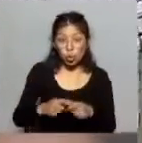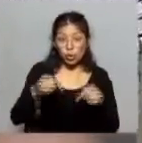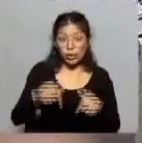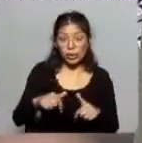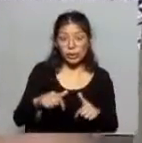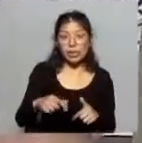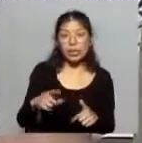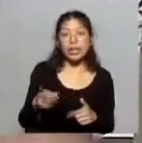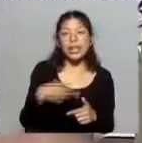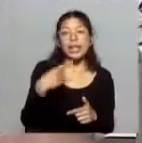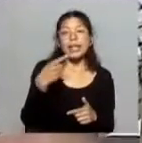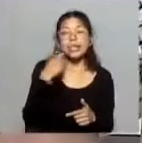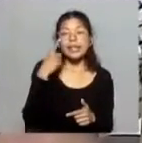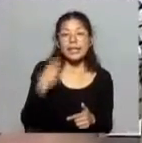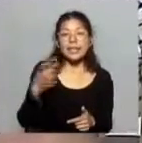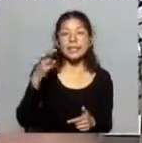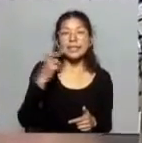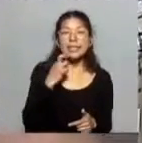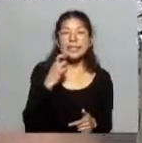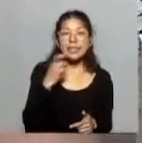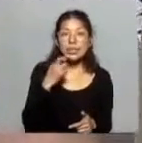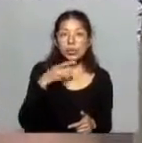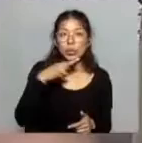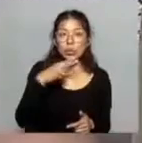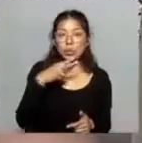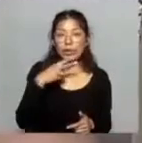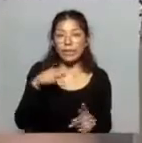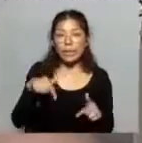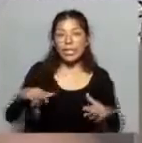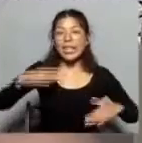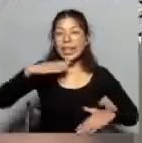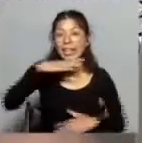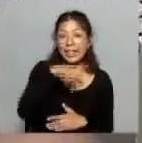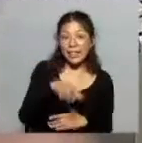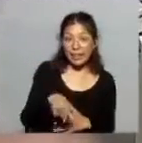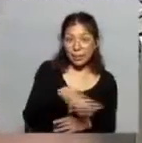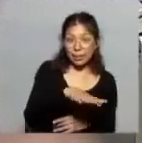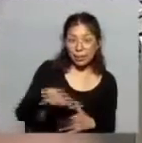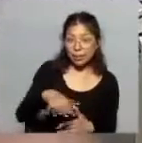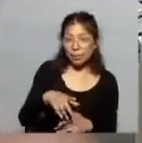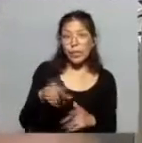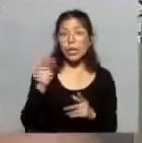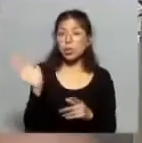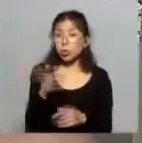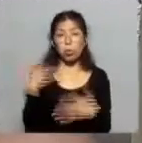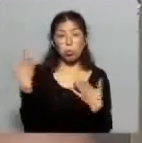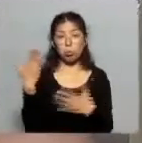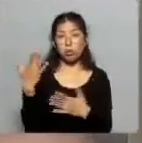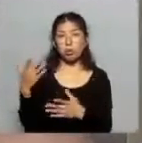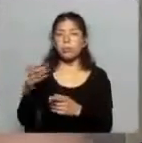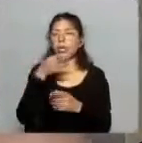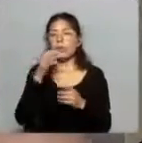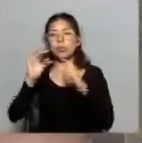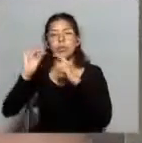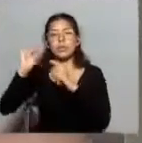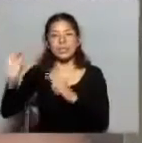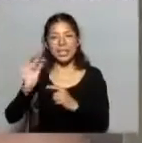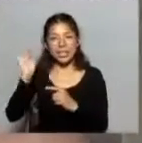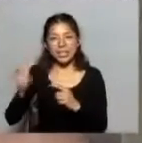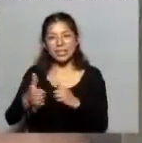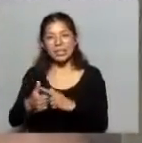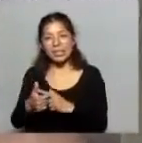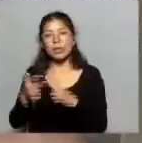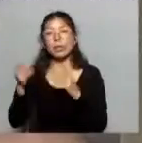de libertador General San Martín donde van a poder acceder no solamente docentes sino directivos eh